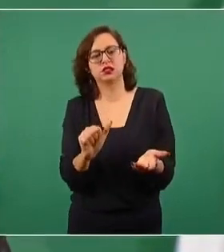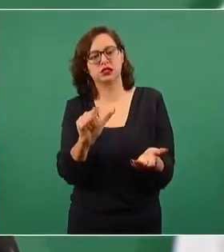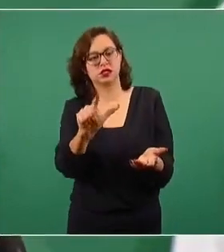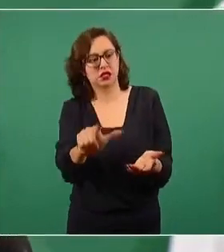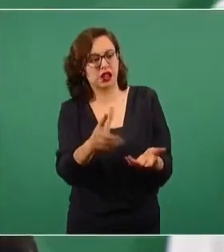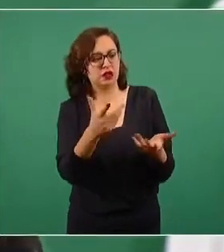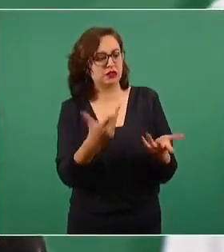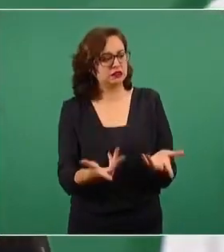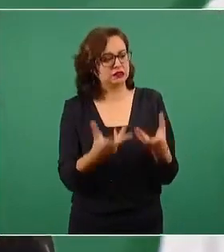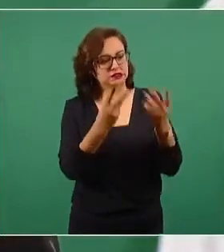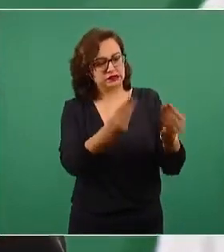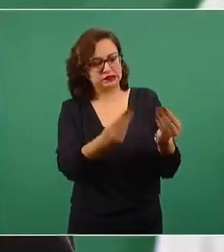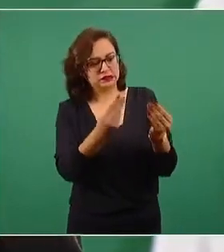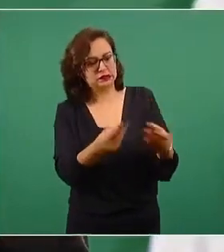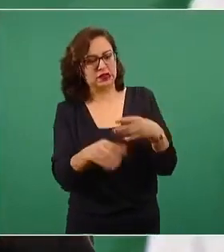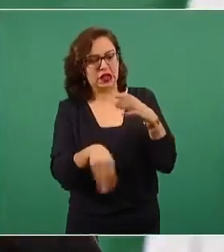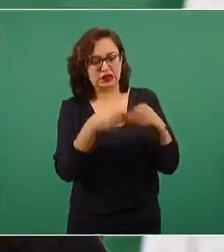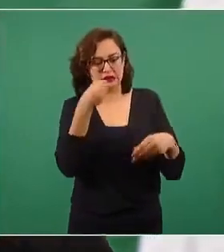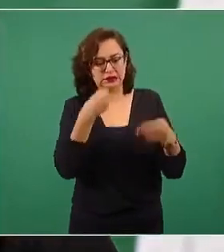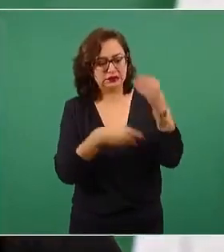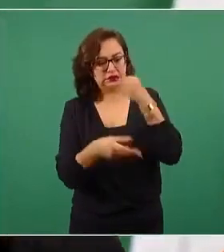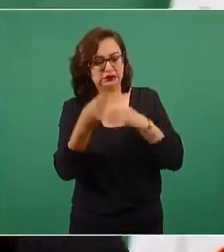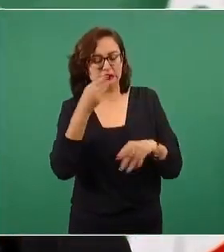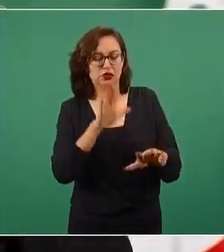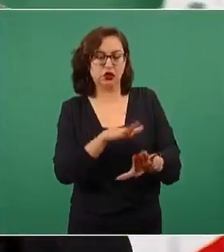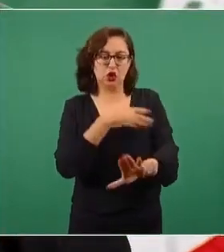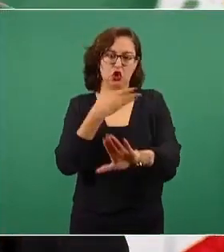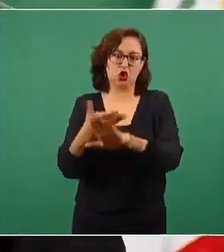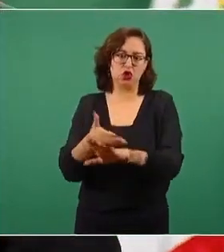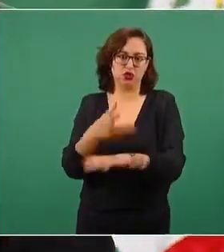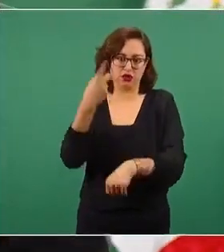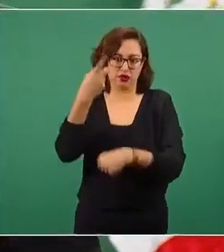exceso afecta al organismo.